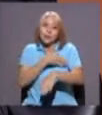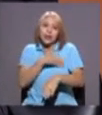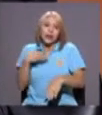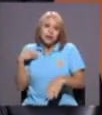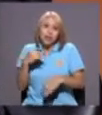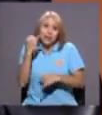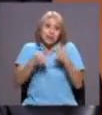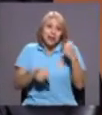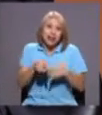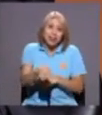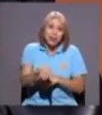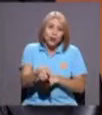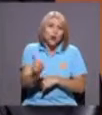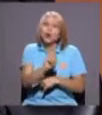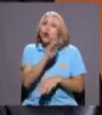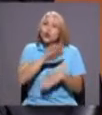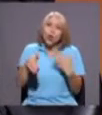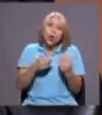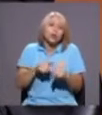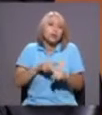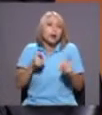Me gustaría